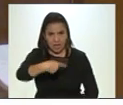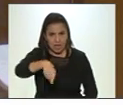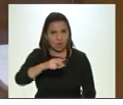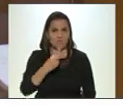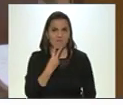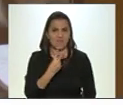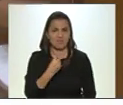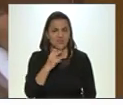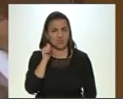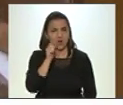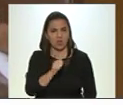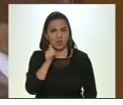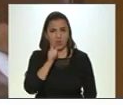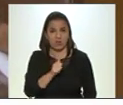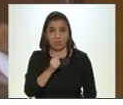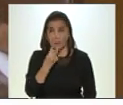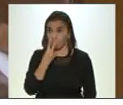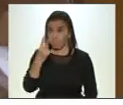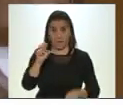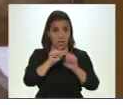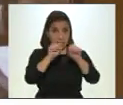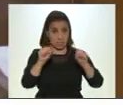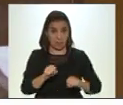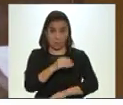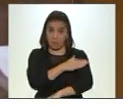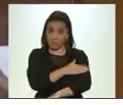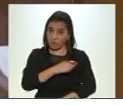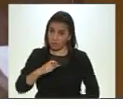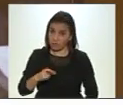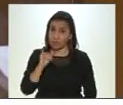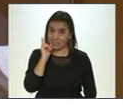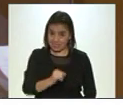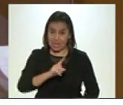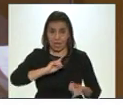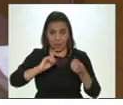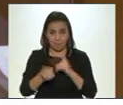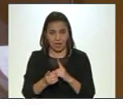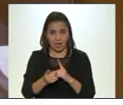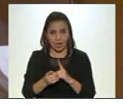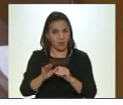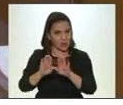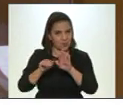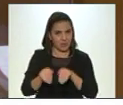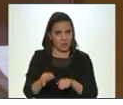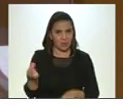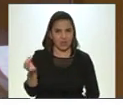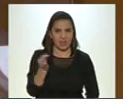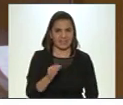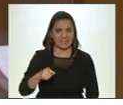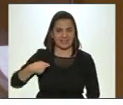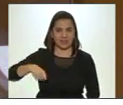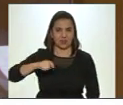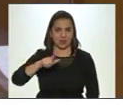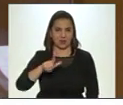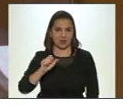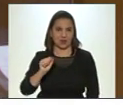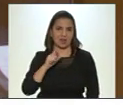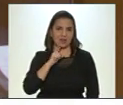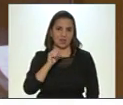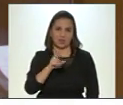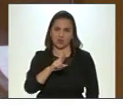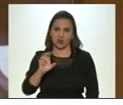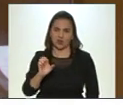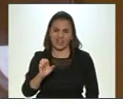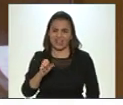día. Mira el sistema previsional, sin duda que sí que hay que cambiarlo, como señalaba muy bien el senador Latorre.